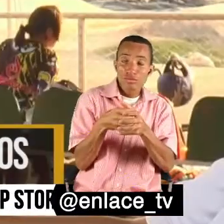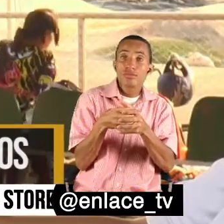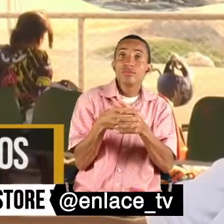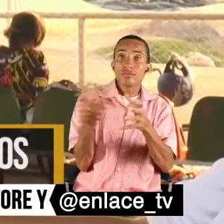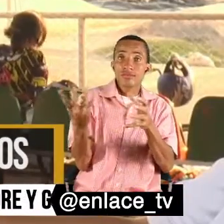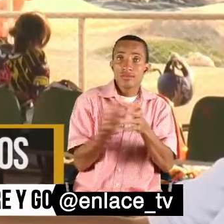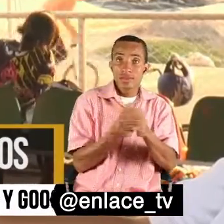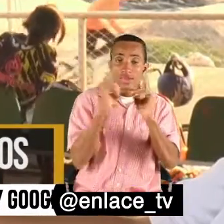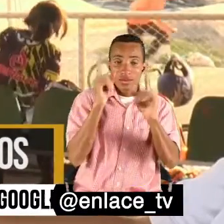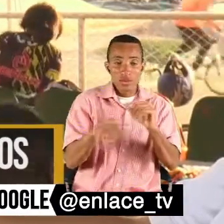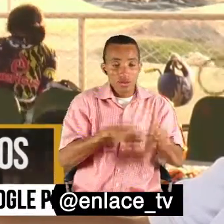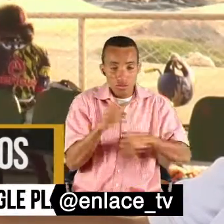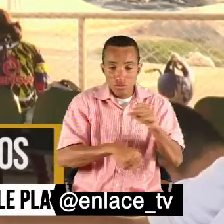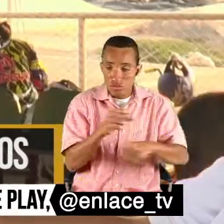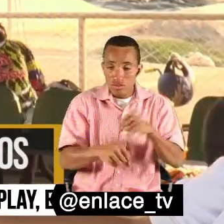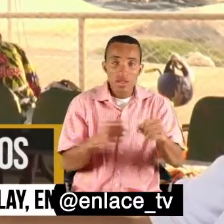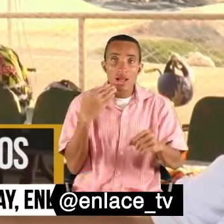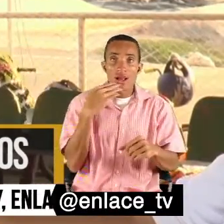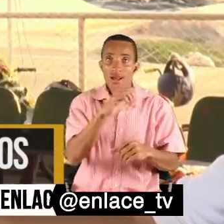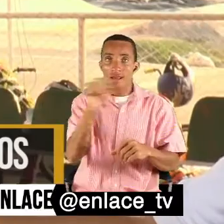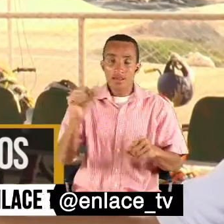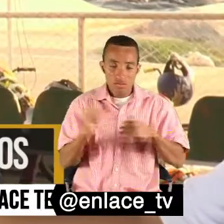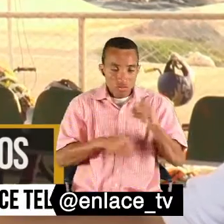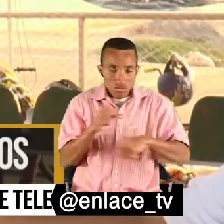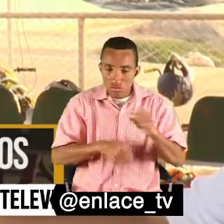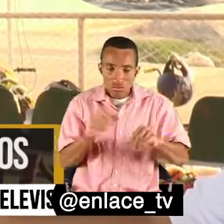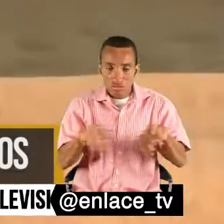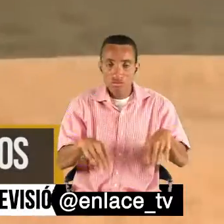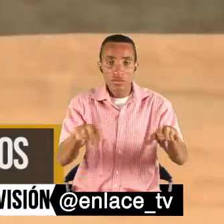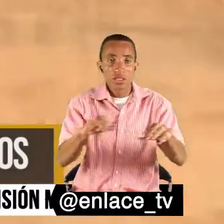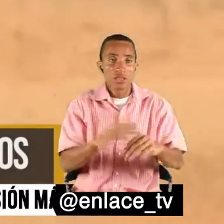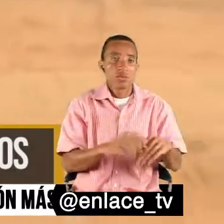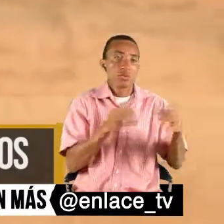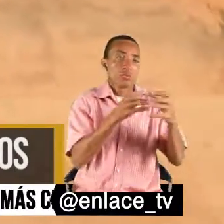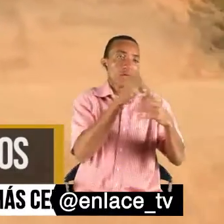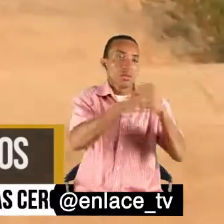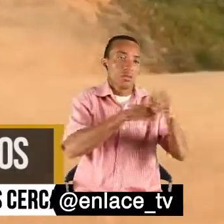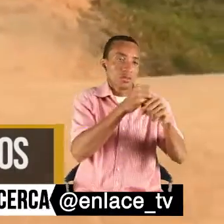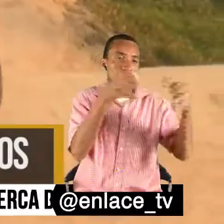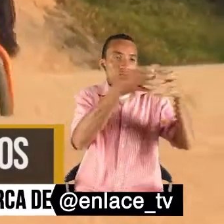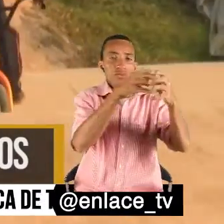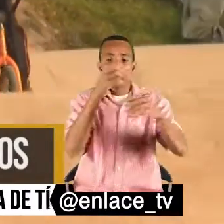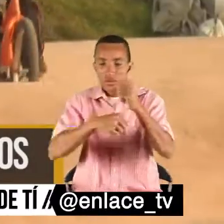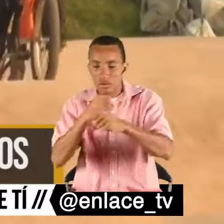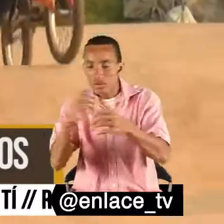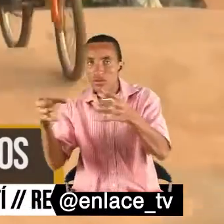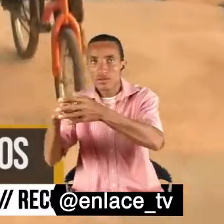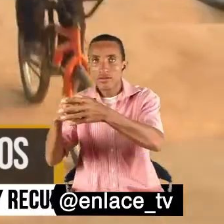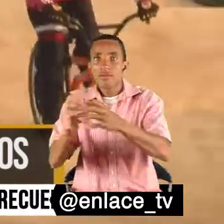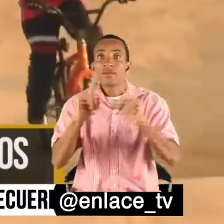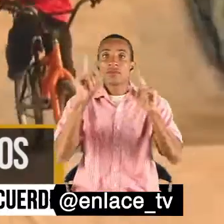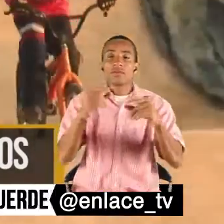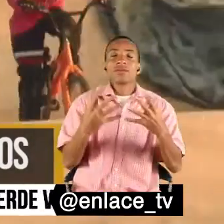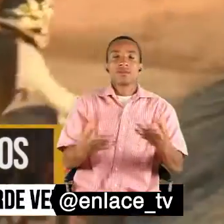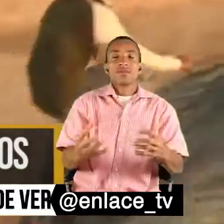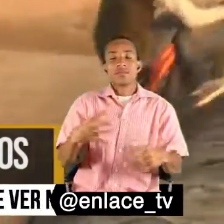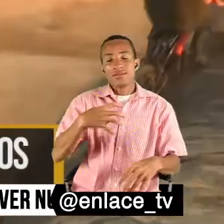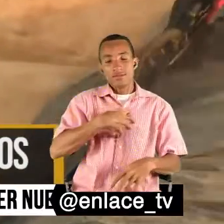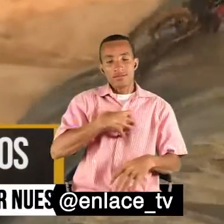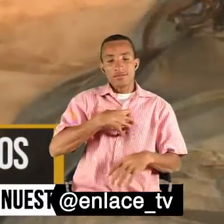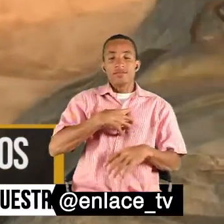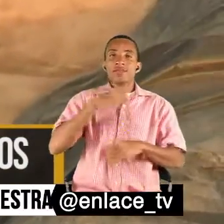correr como damas en todas sus categorías. Los futuros campeones sueñan con llegar a podios internacionales